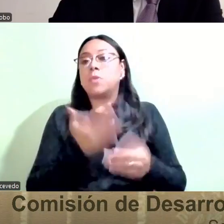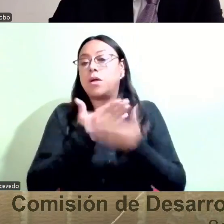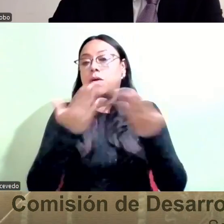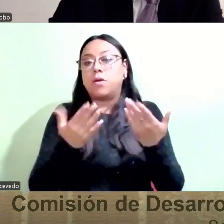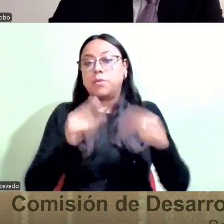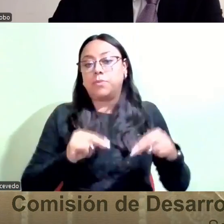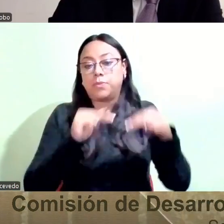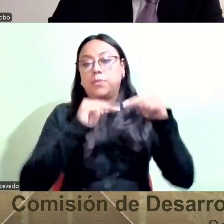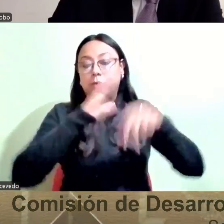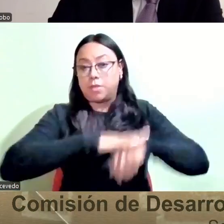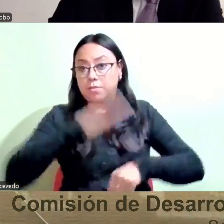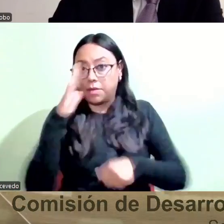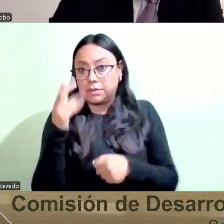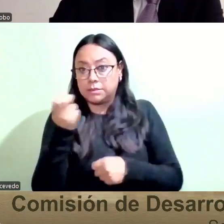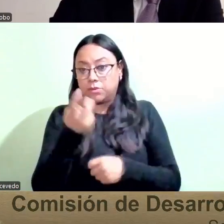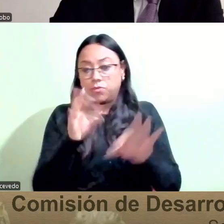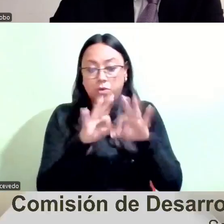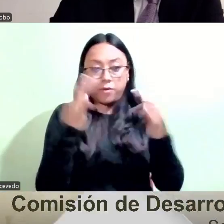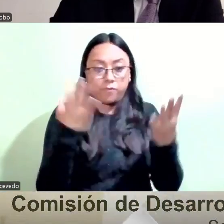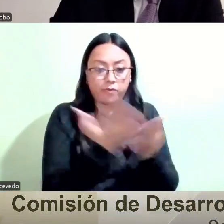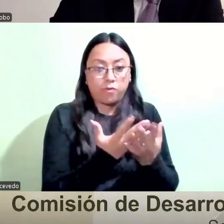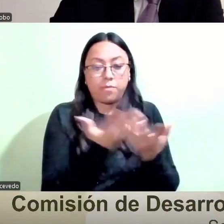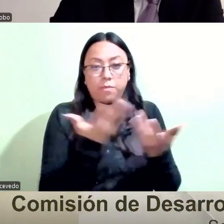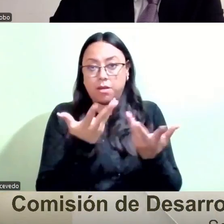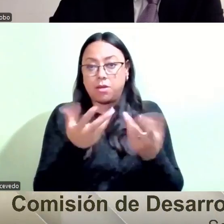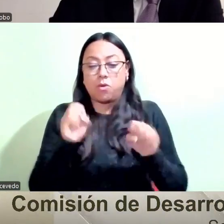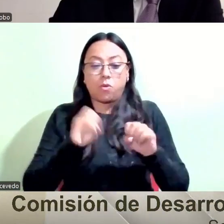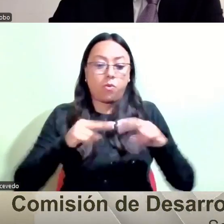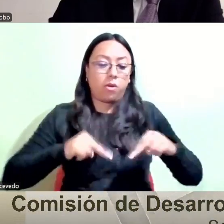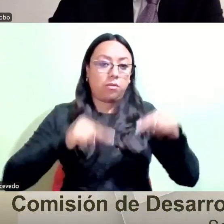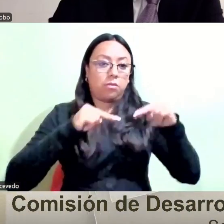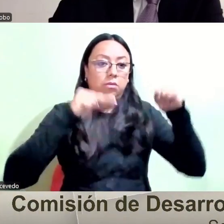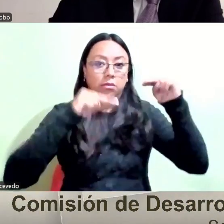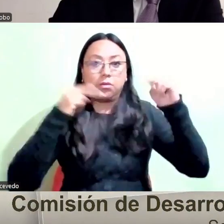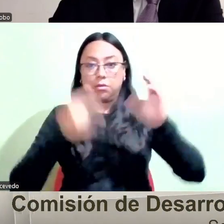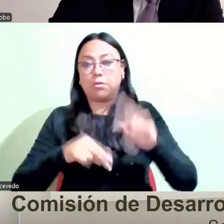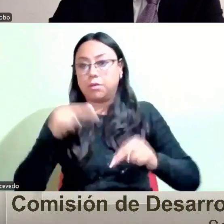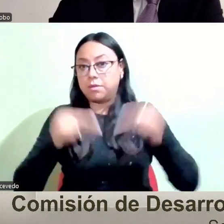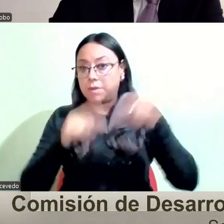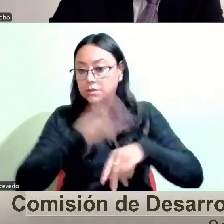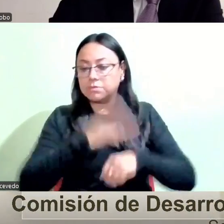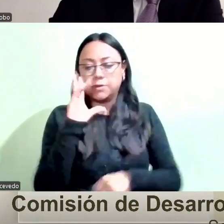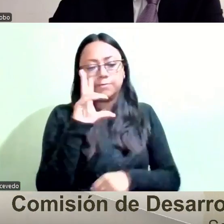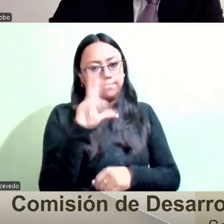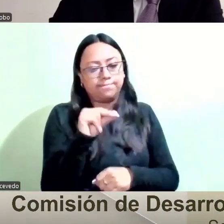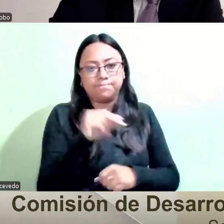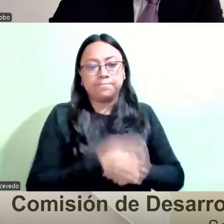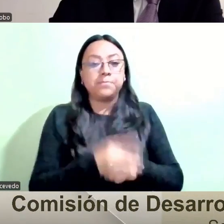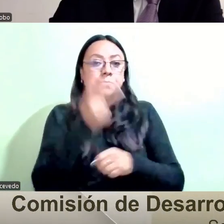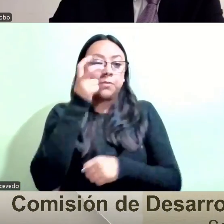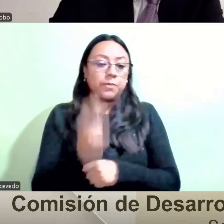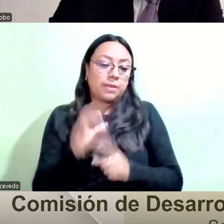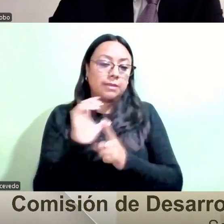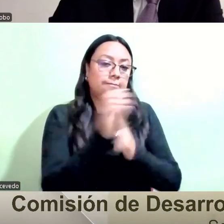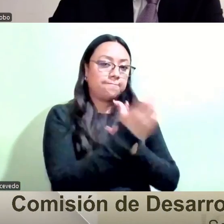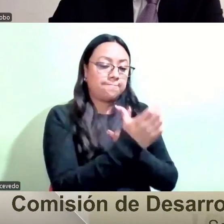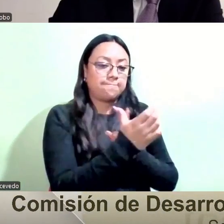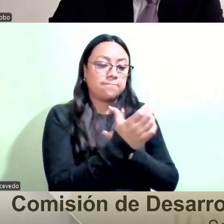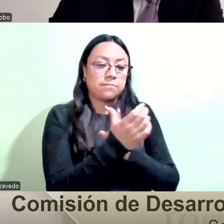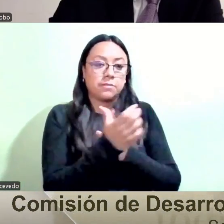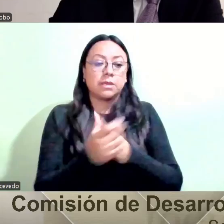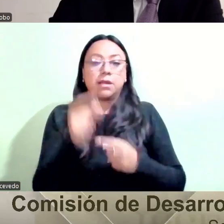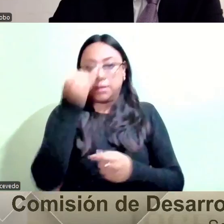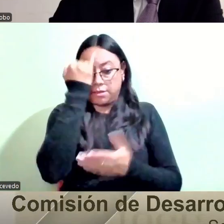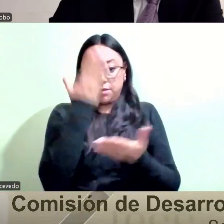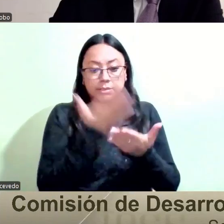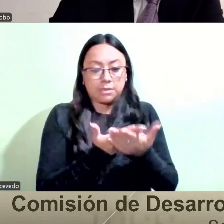manera sustantiva la intensidad o el número de niveles. Además, es por ello que esta dictaminadora no considera acorde a la iniciativa que se dictamine